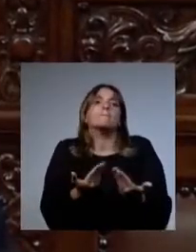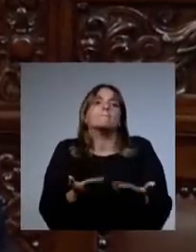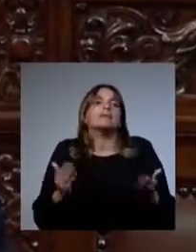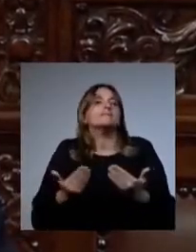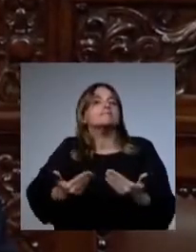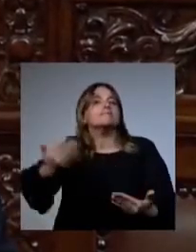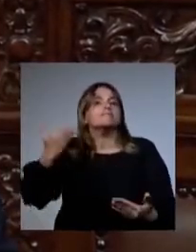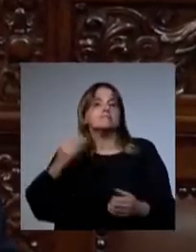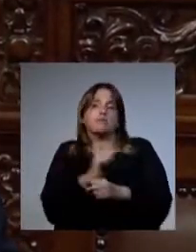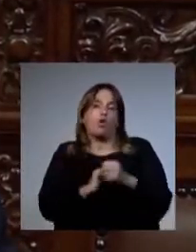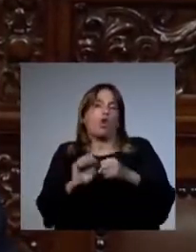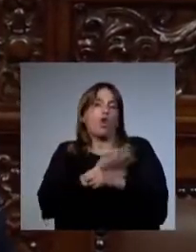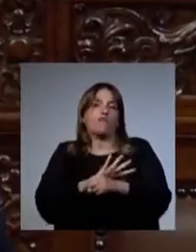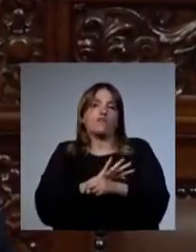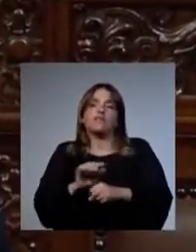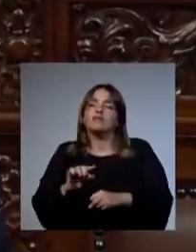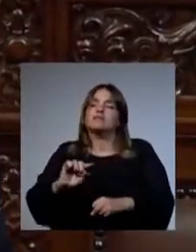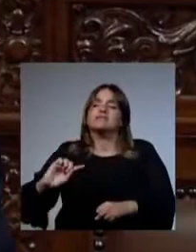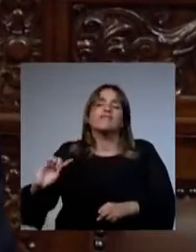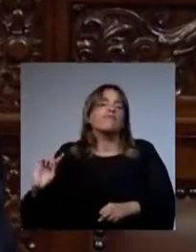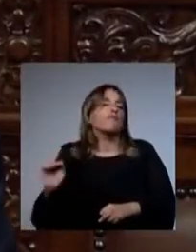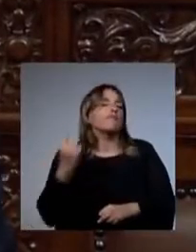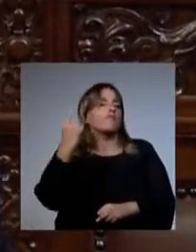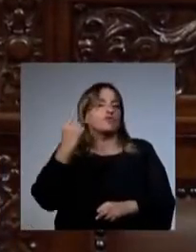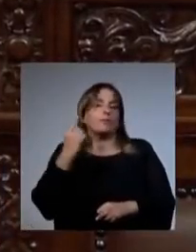la pandemia, nuestro gran desvelo.